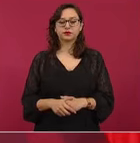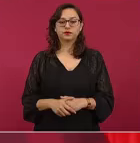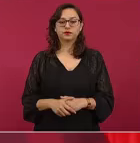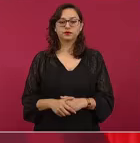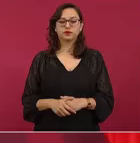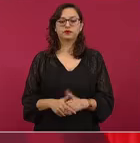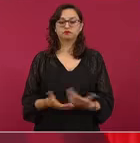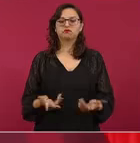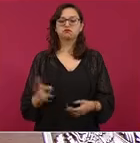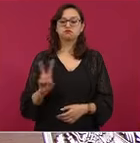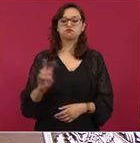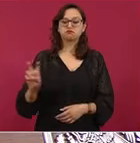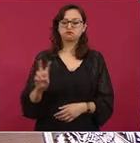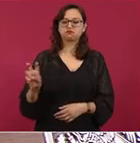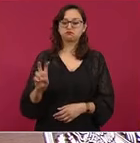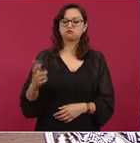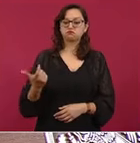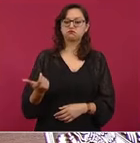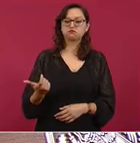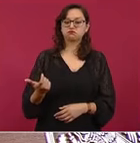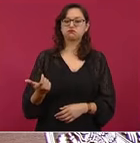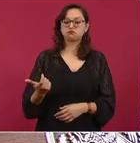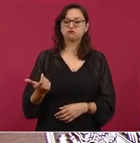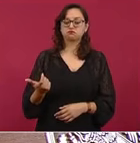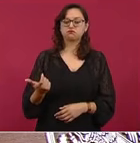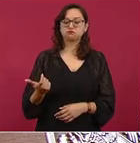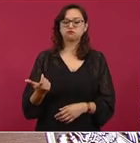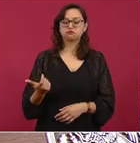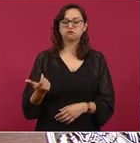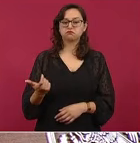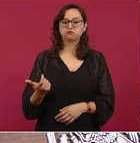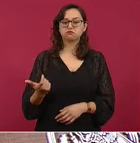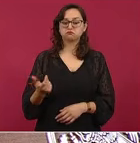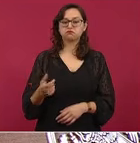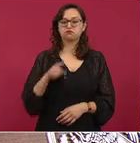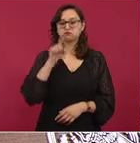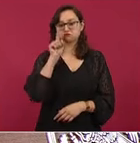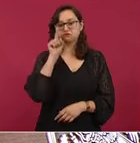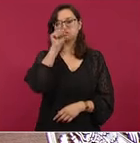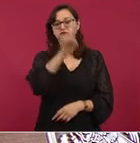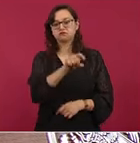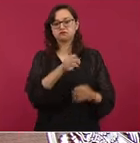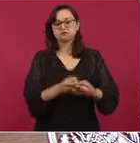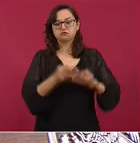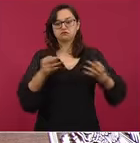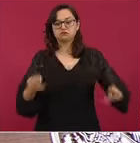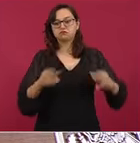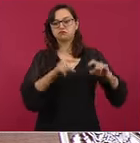Sí, 200 pesos. Son 200 lotes, pero además también